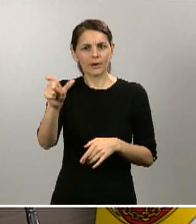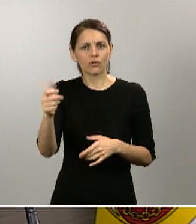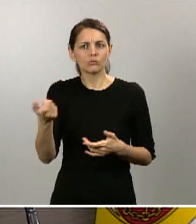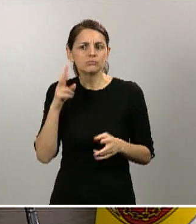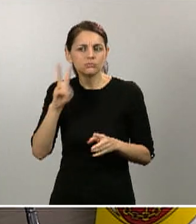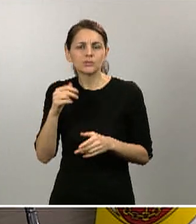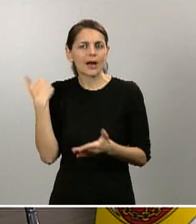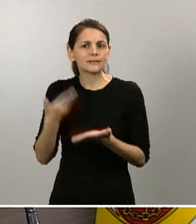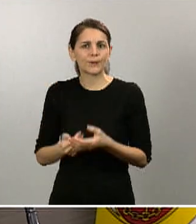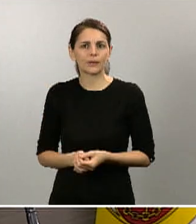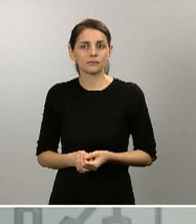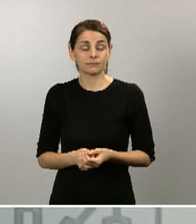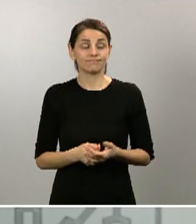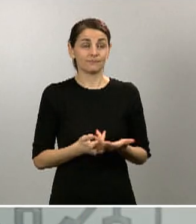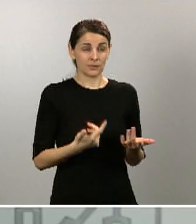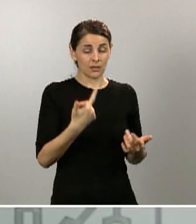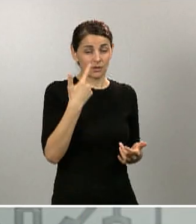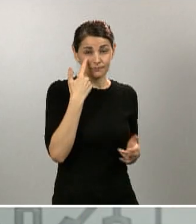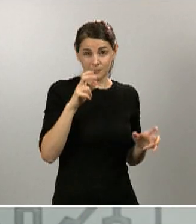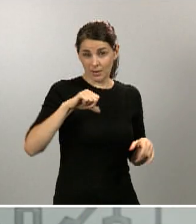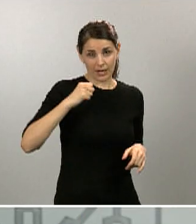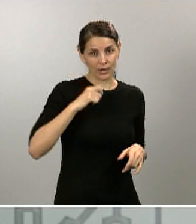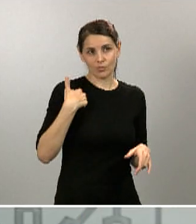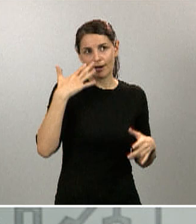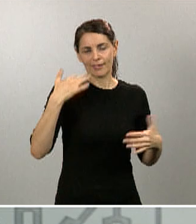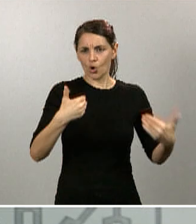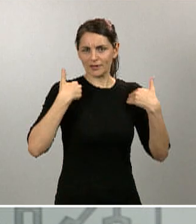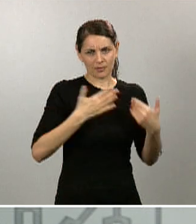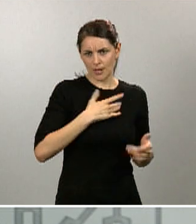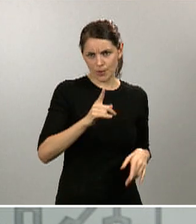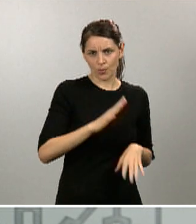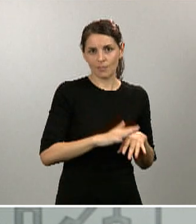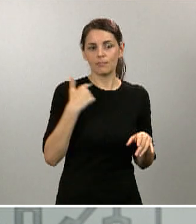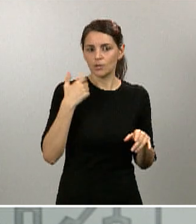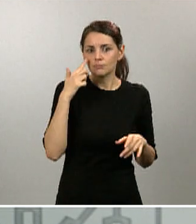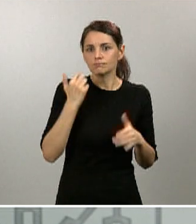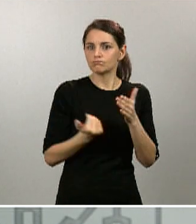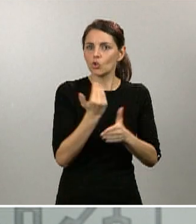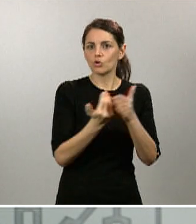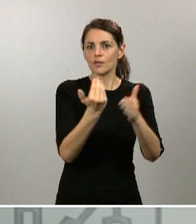área de competencia, pero sí que es cierto que en el Ministerio, en la reunión diaria, se da información sobre todas estas situaciones.